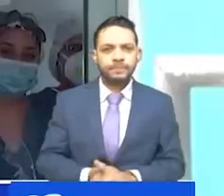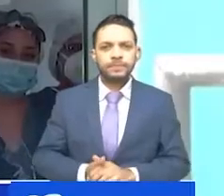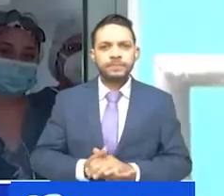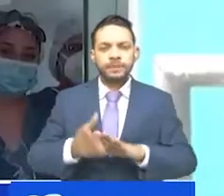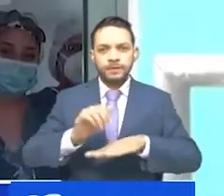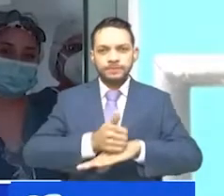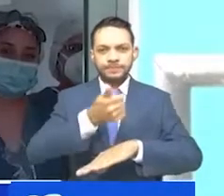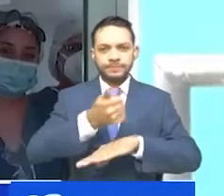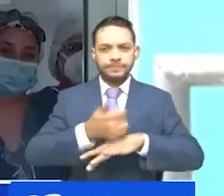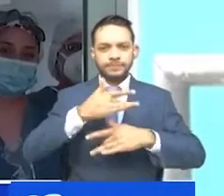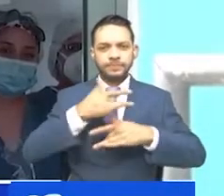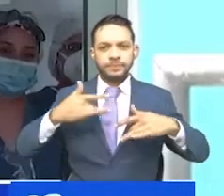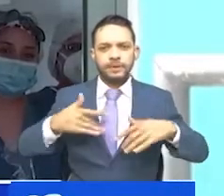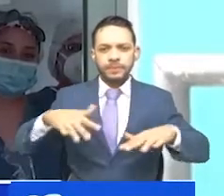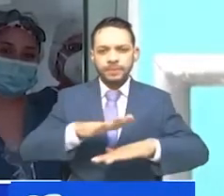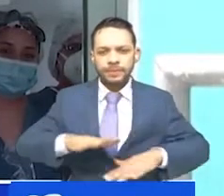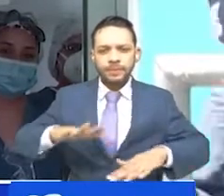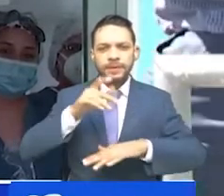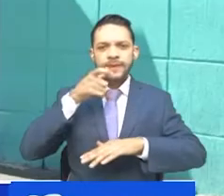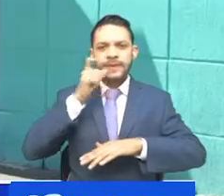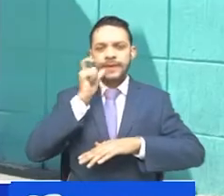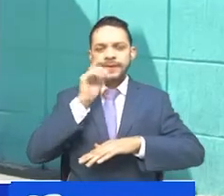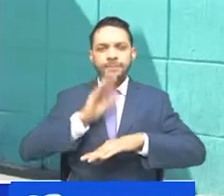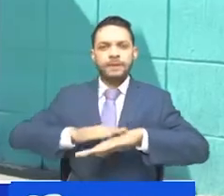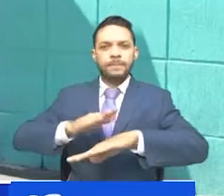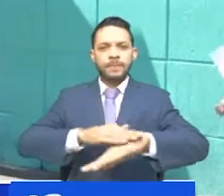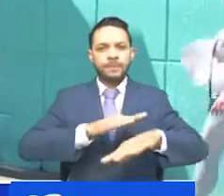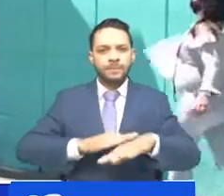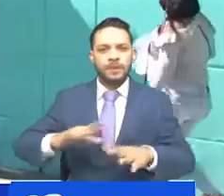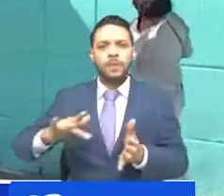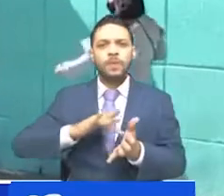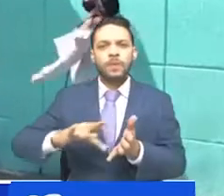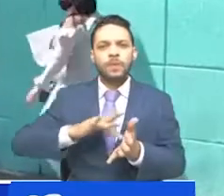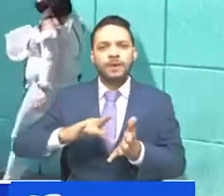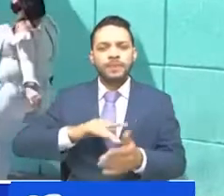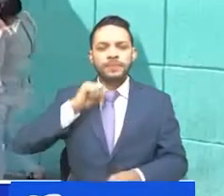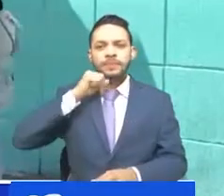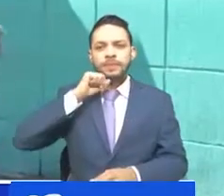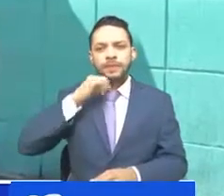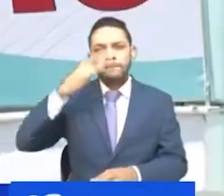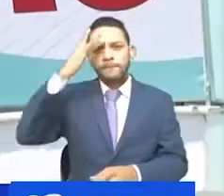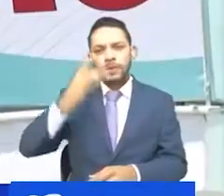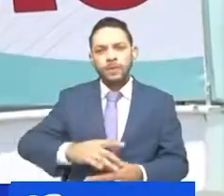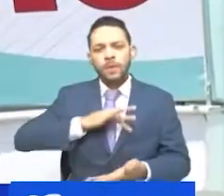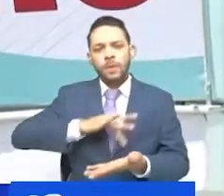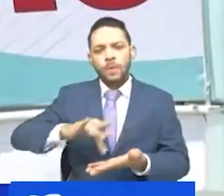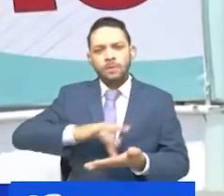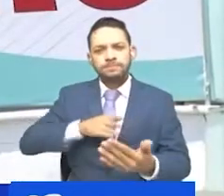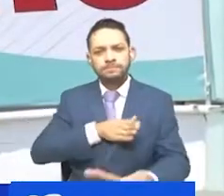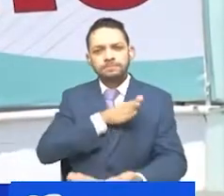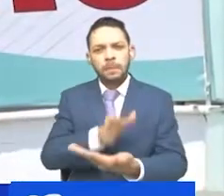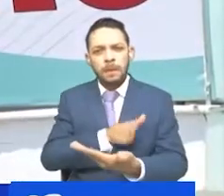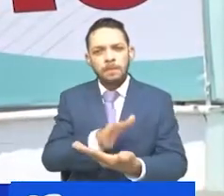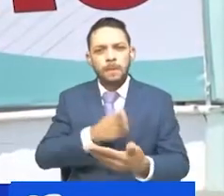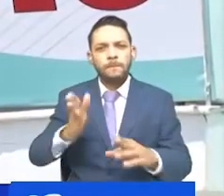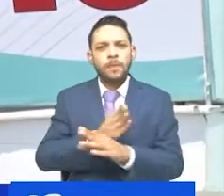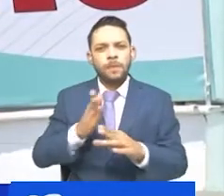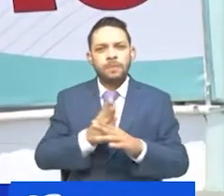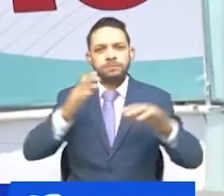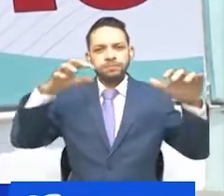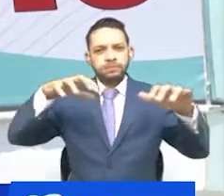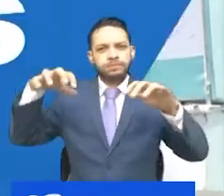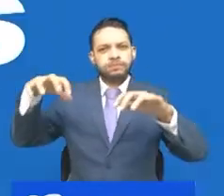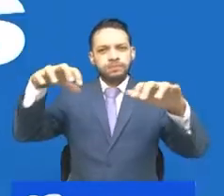Dirección Territorial de Salud de Caldas declaró la alerta naranja hospitalaria debido a las emergencias y afectaciones por las lluvias.